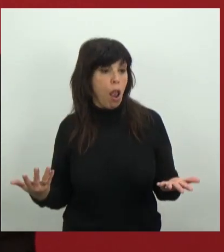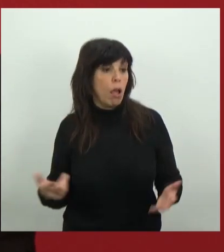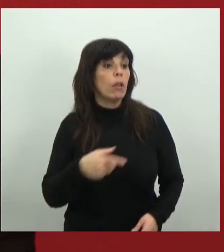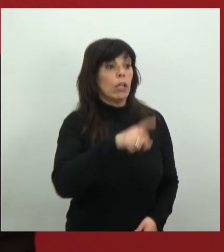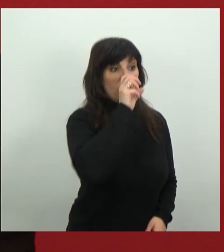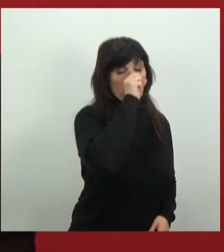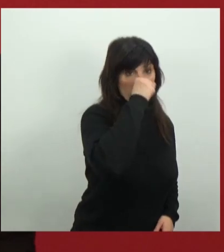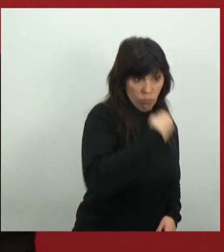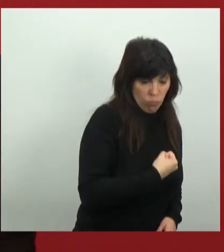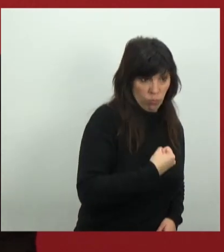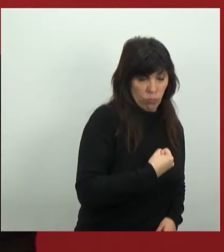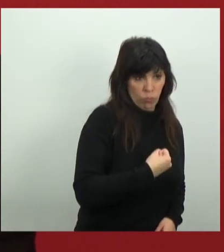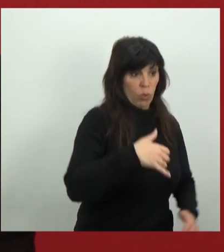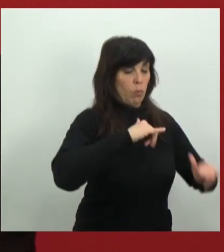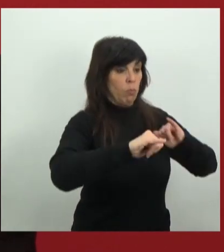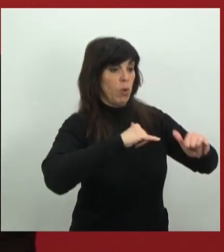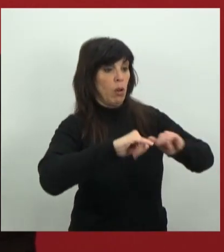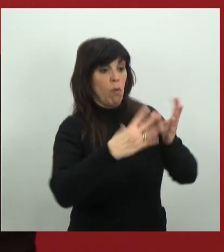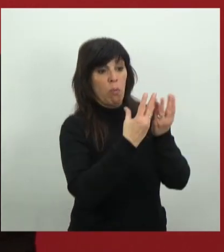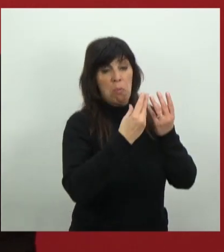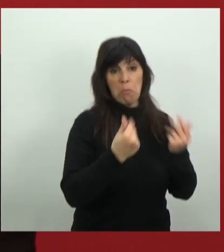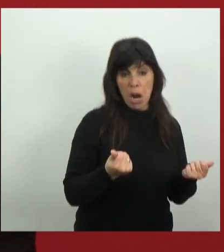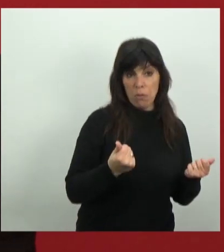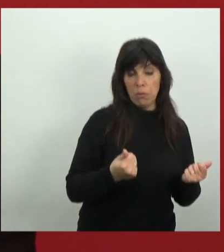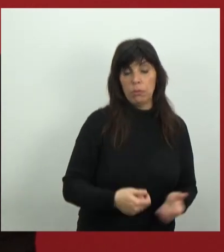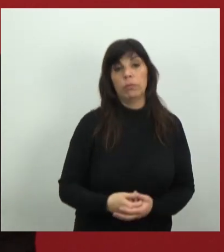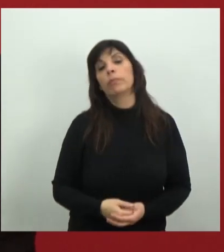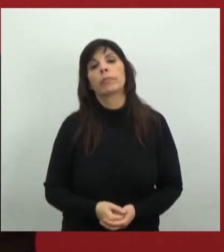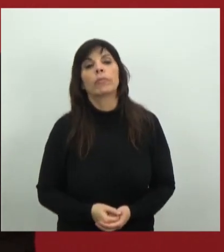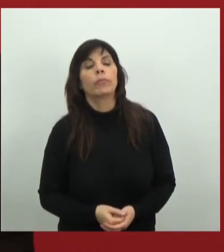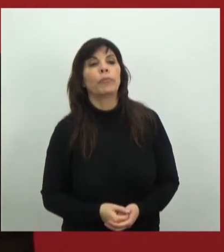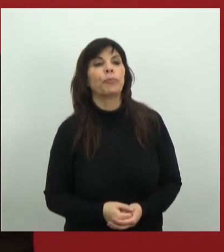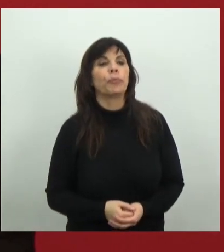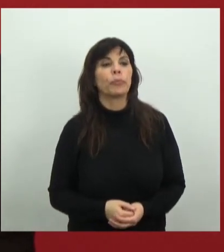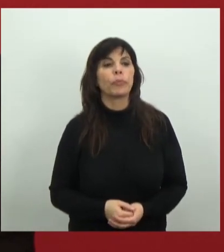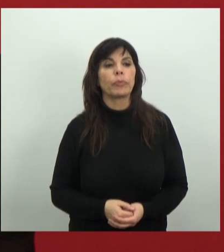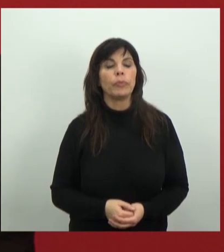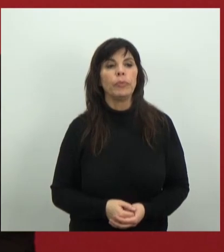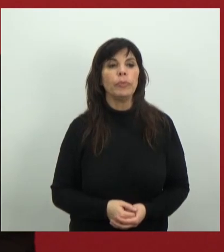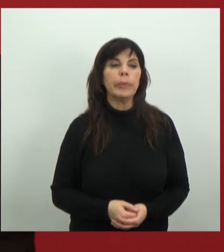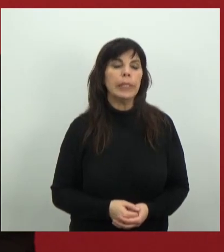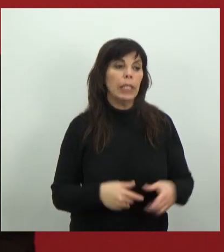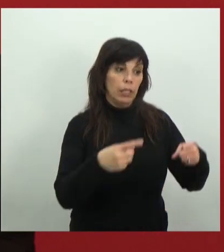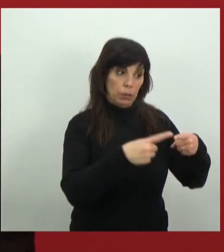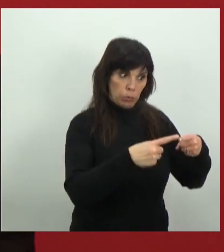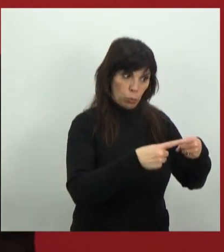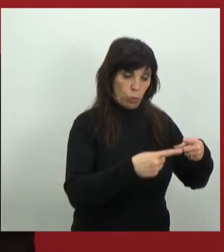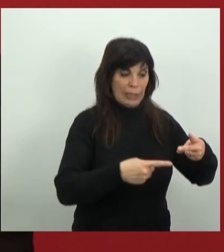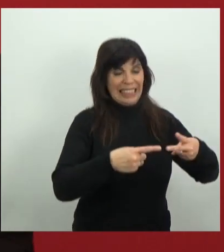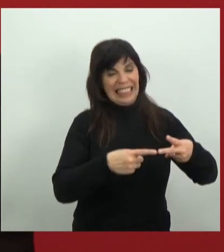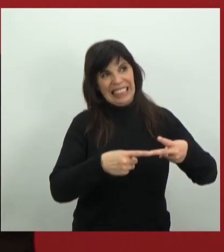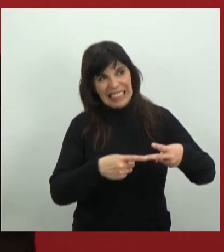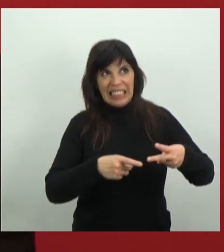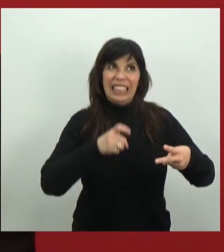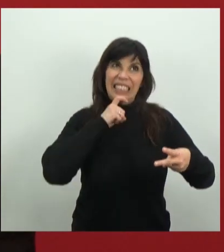Anulando las maldiciones. Es lo más fácil. Un poco más intenso ya es una